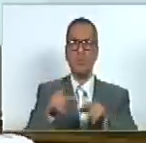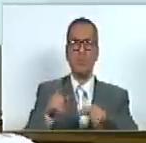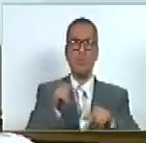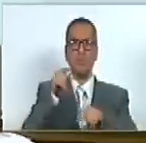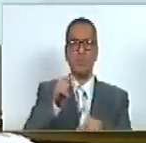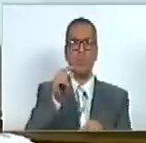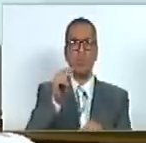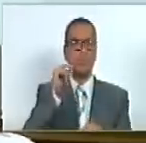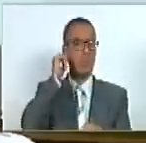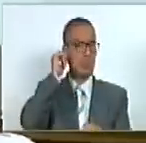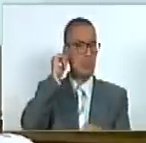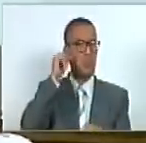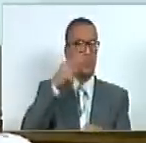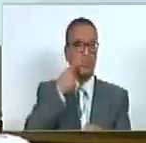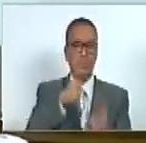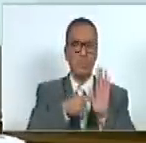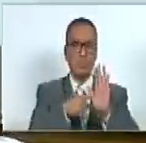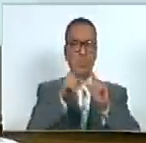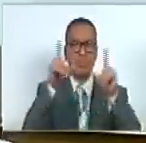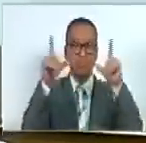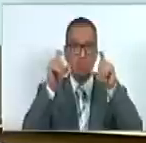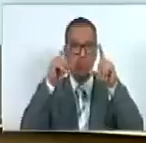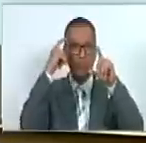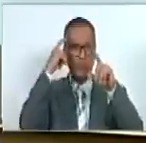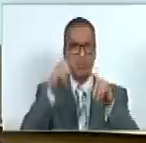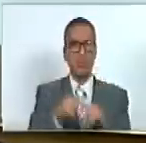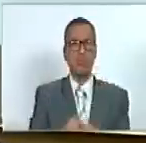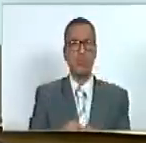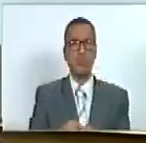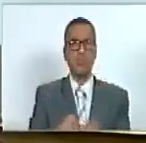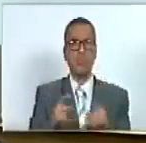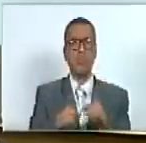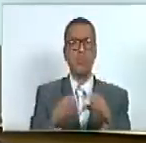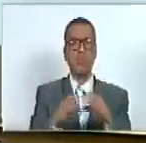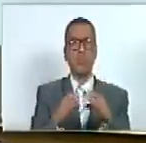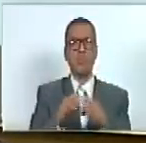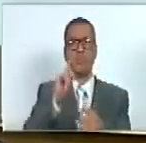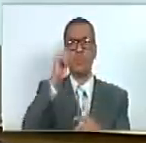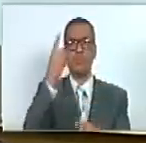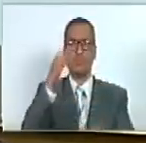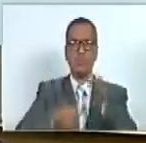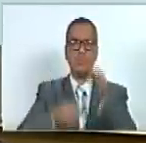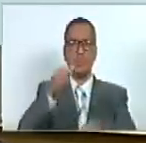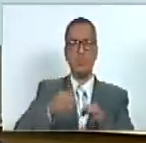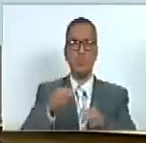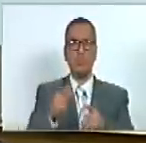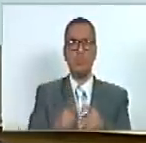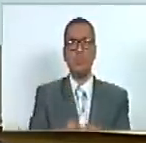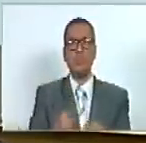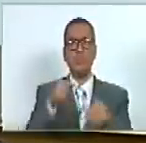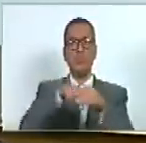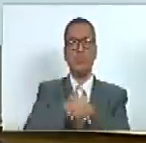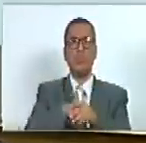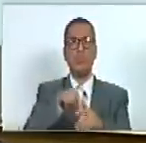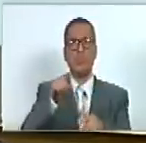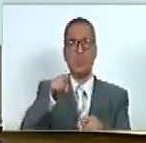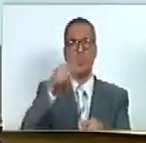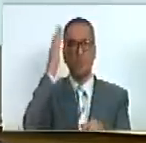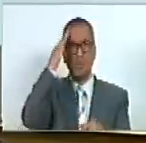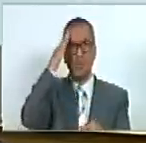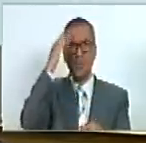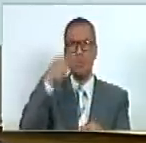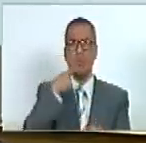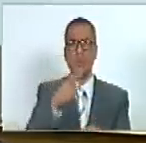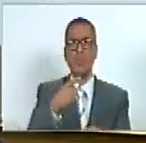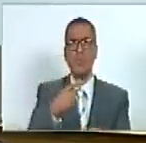Esta señora que está aquí milita en el partido Primero Justicia. Yo quiero saber qué